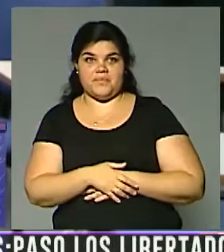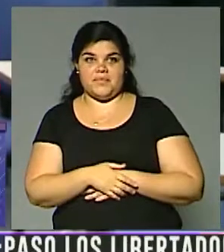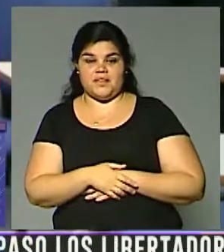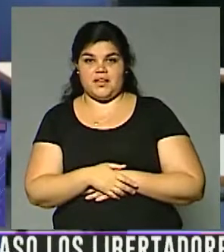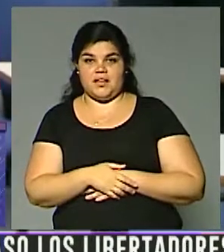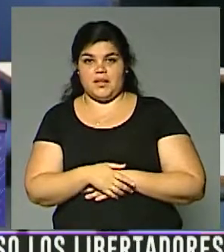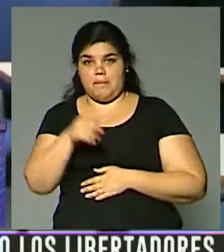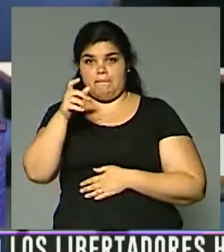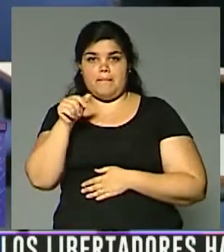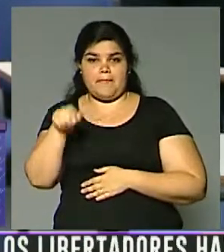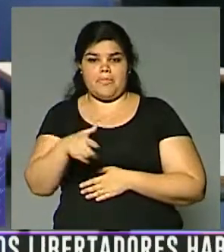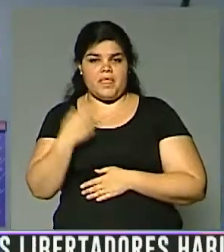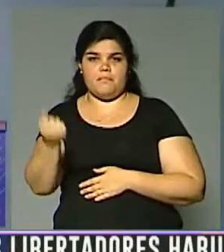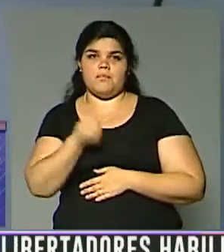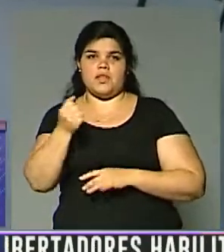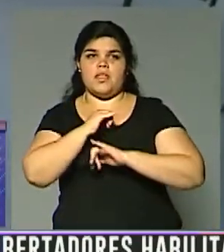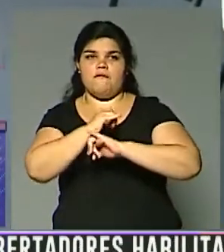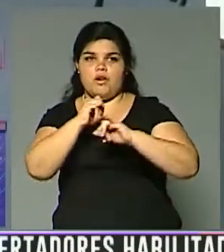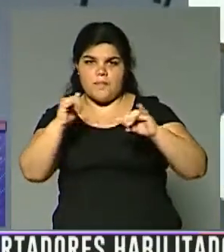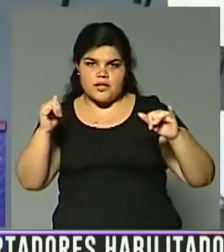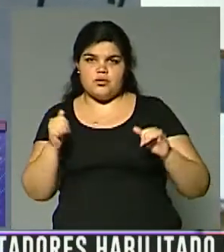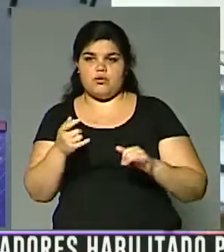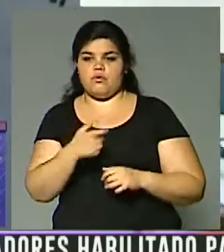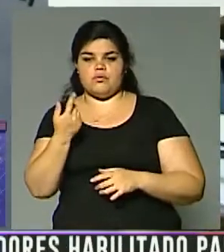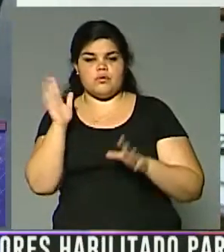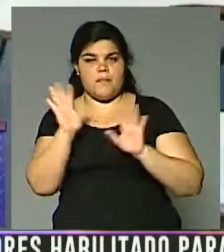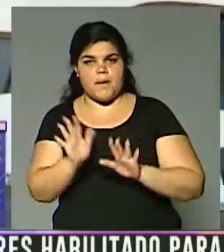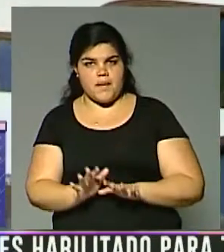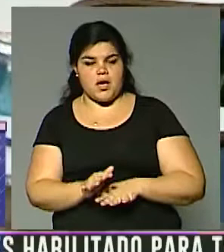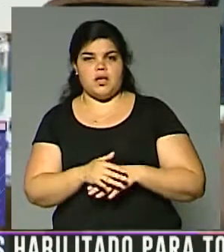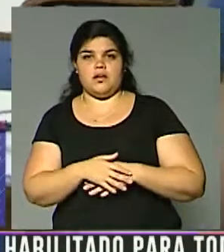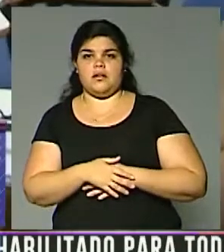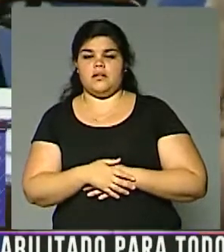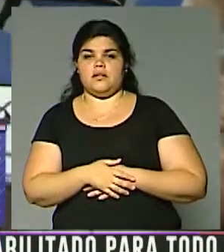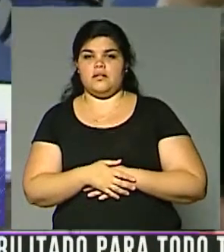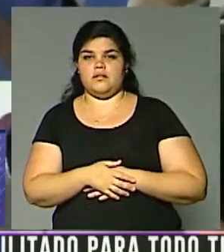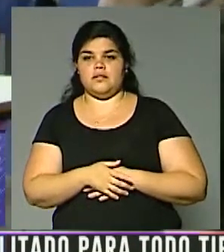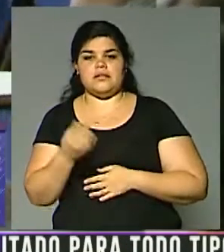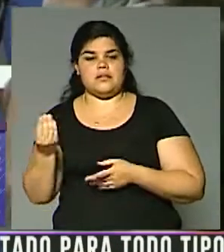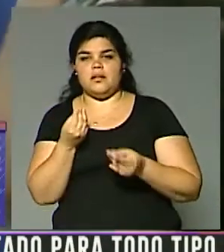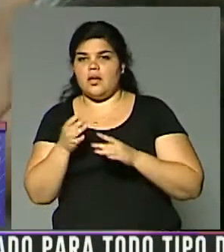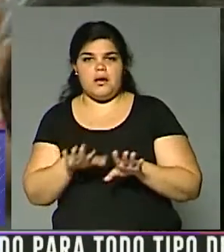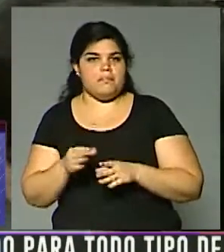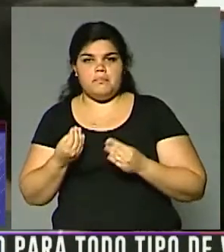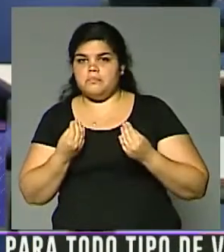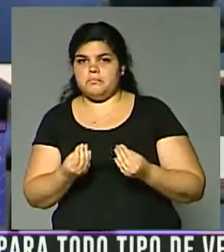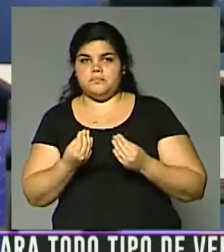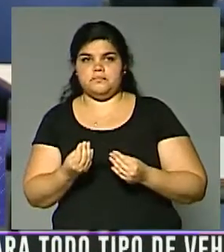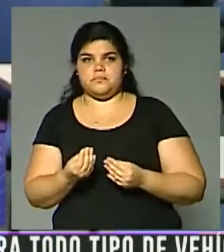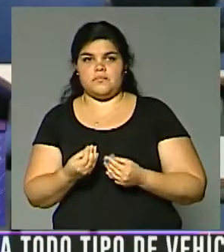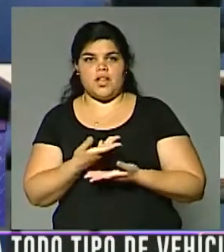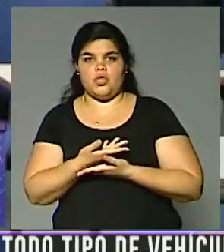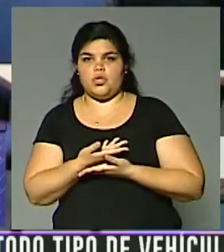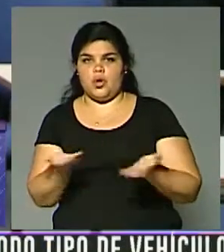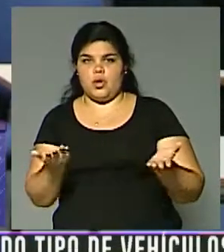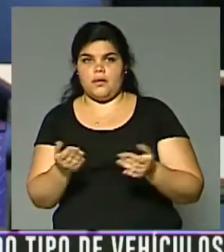la idea era que la información y lo que estábamos haciendo y lo que hicimos y que era en realidad lo que había pasado que llegara a todo eso para que